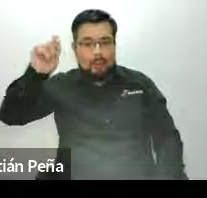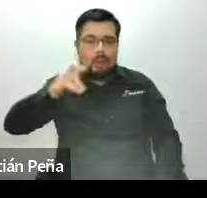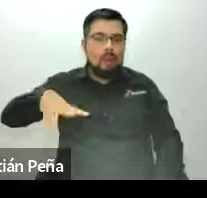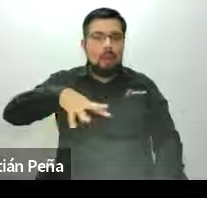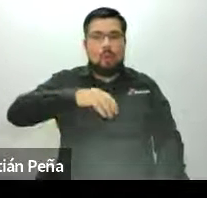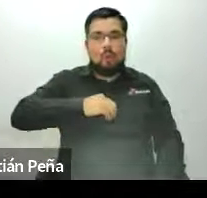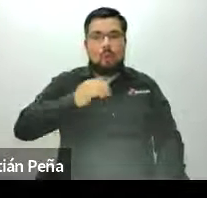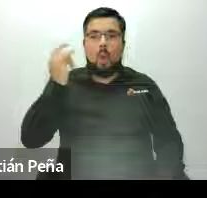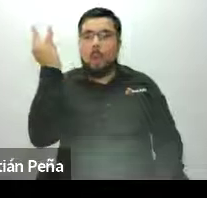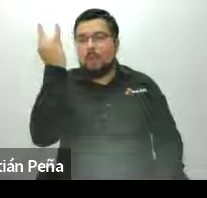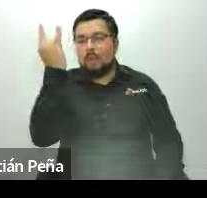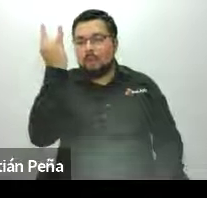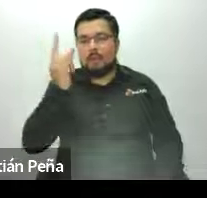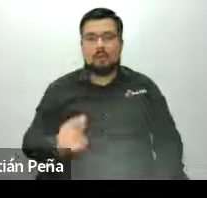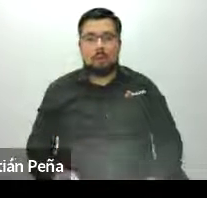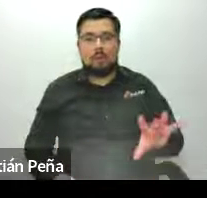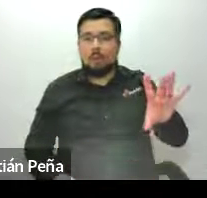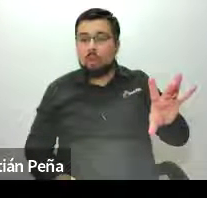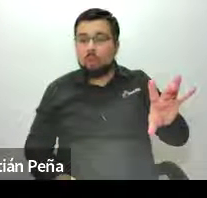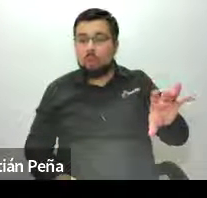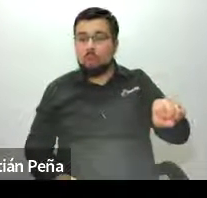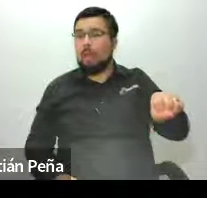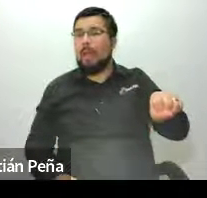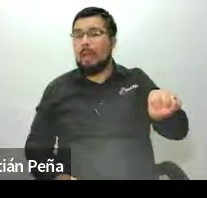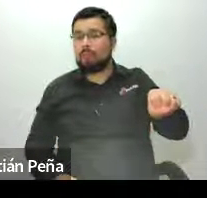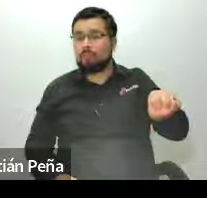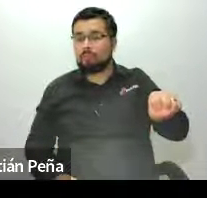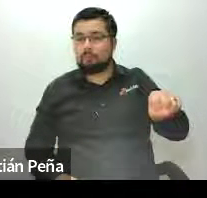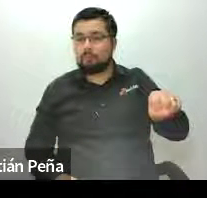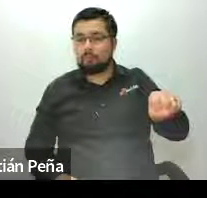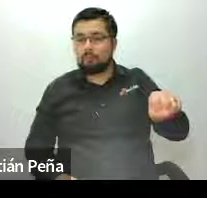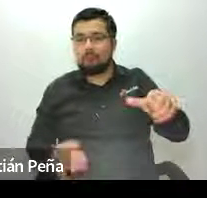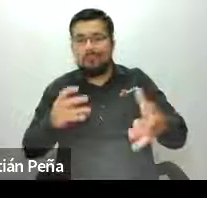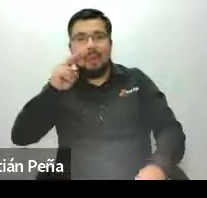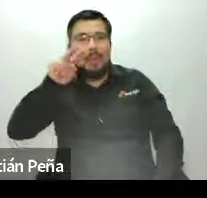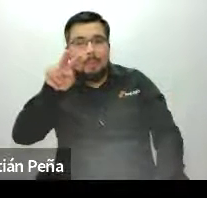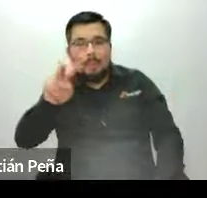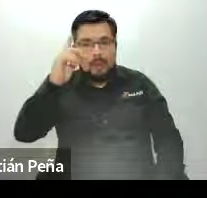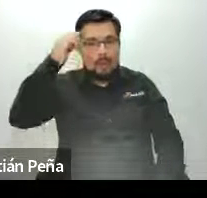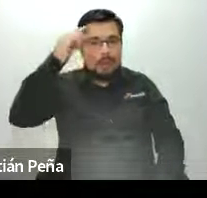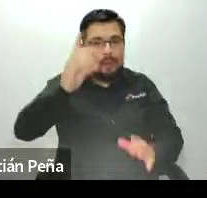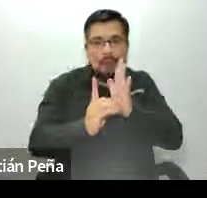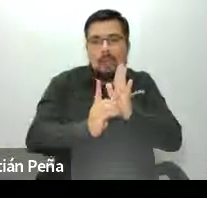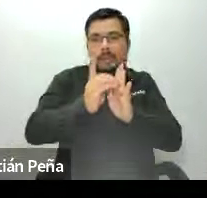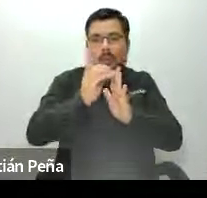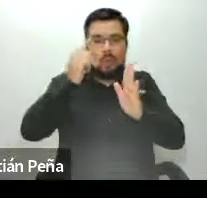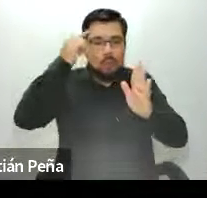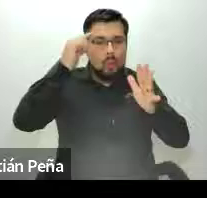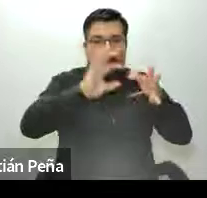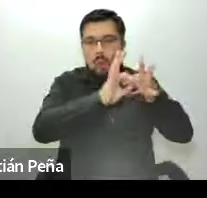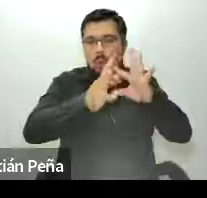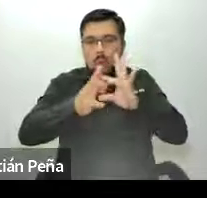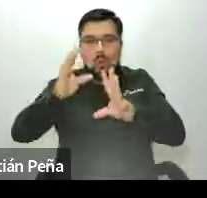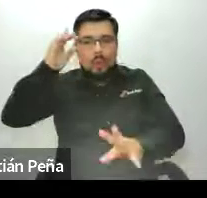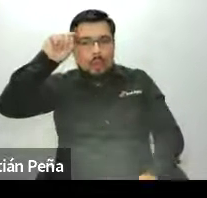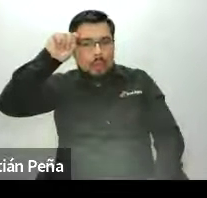sustenta, que tiene que ver con la mirada del desarrollo cognitivo desde la teoría de la modificabilidad